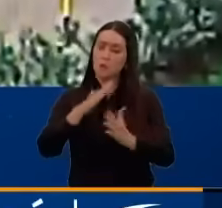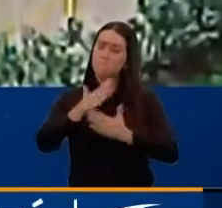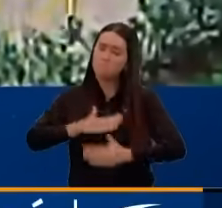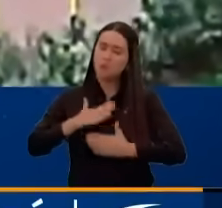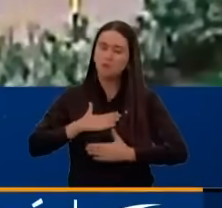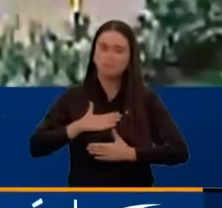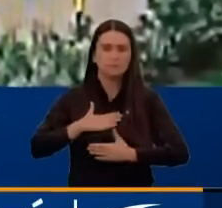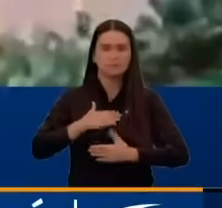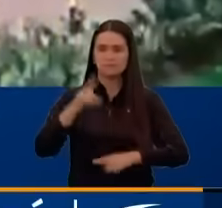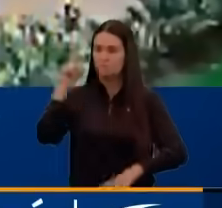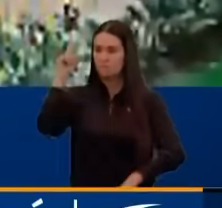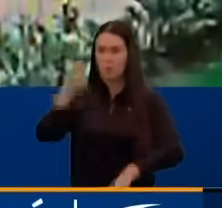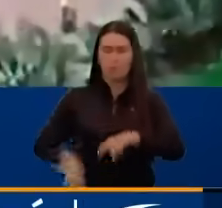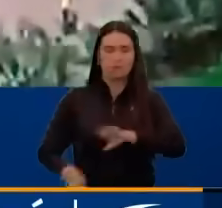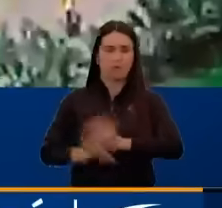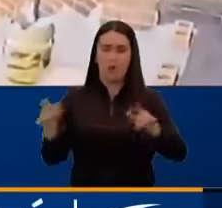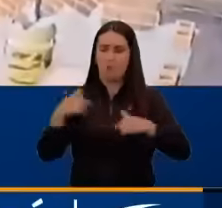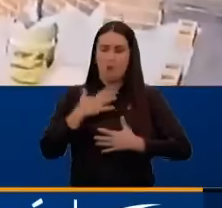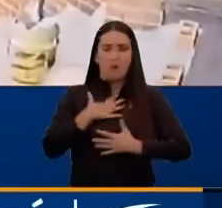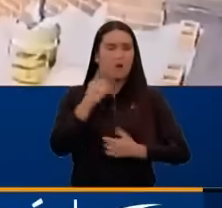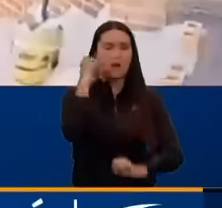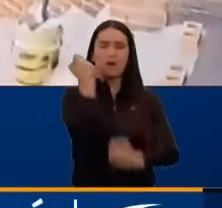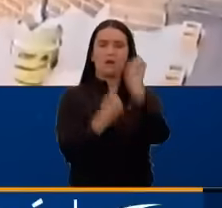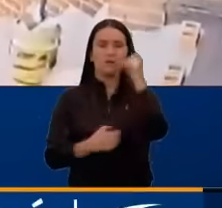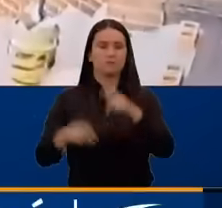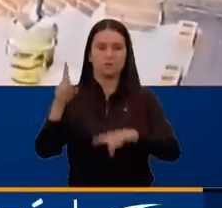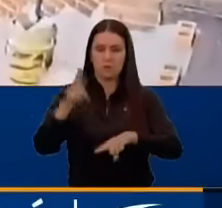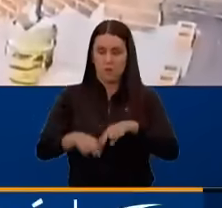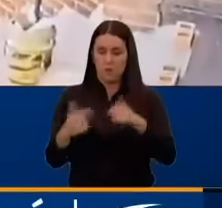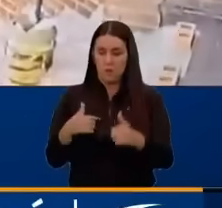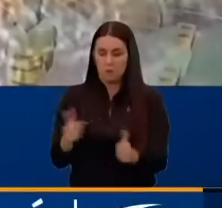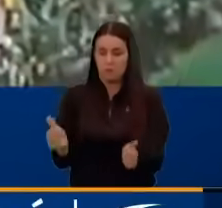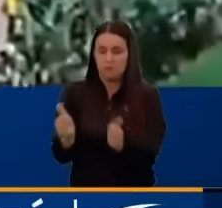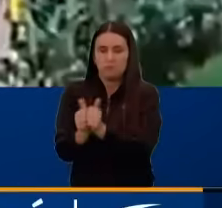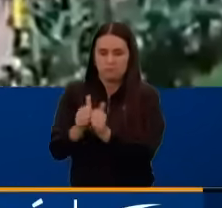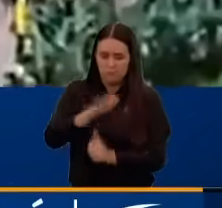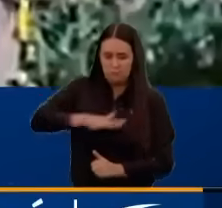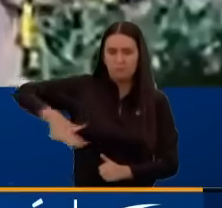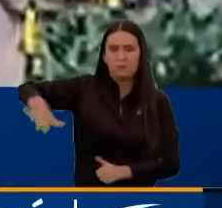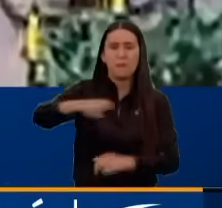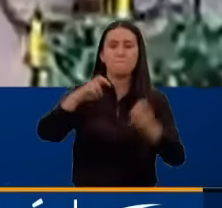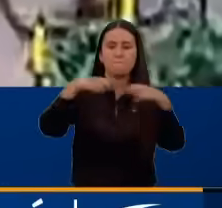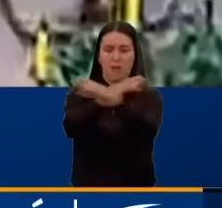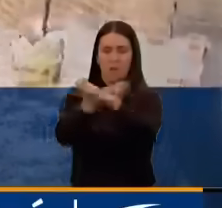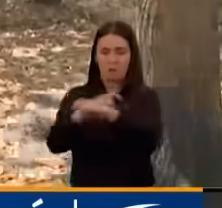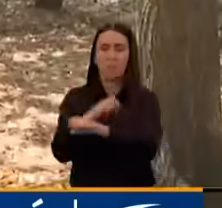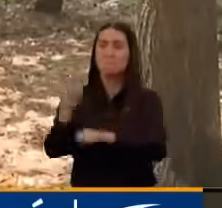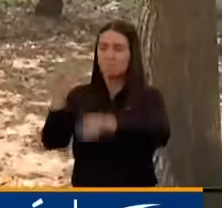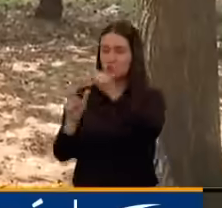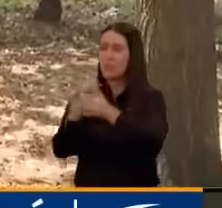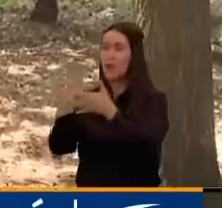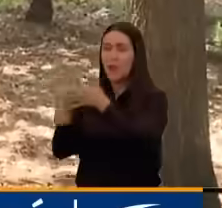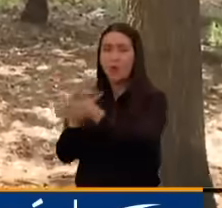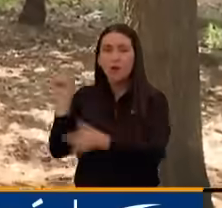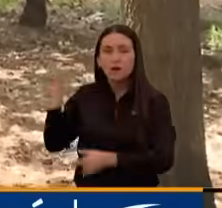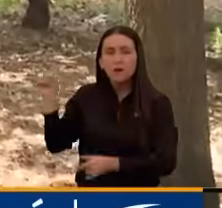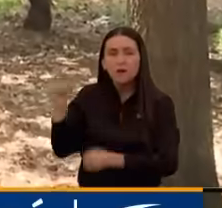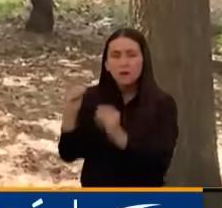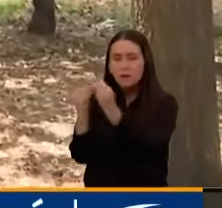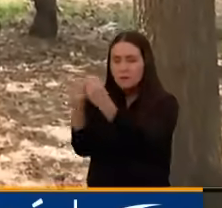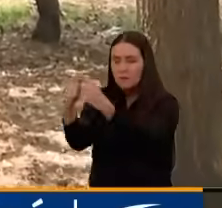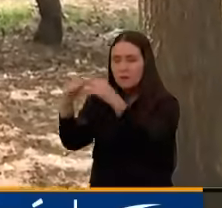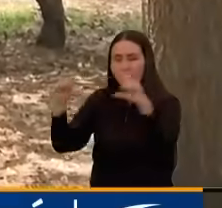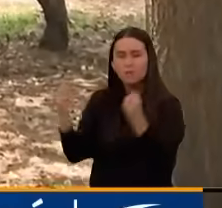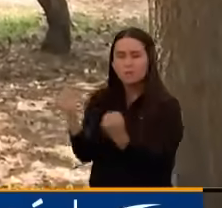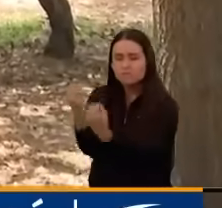andar en los parques de la ciudad. Y estamos justamente en el punto en donde muchos ciudadanos nos aseguran que en ese arbusto que ustedes ven en